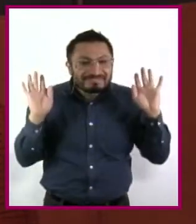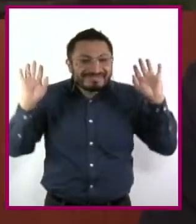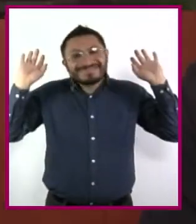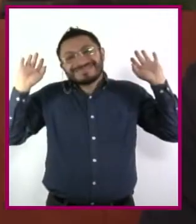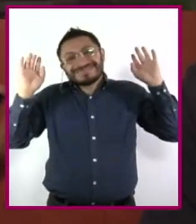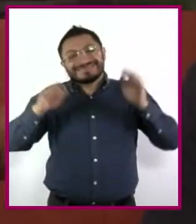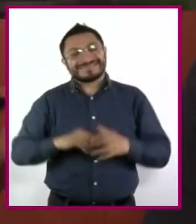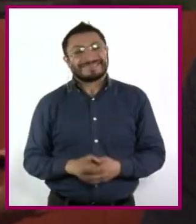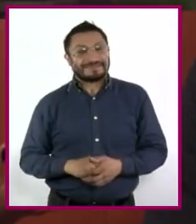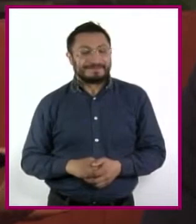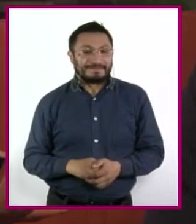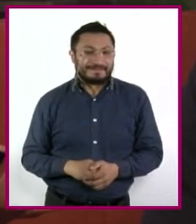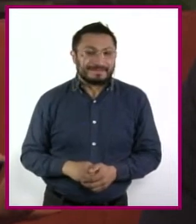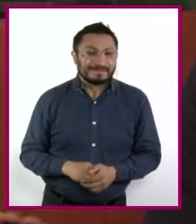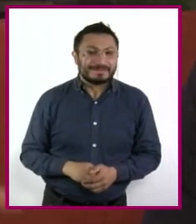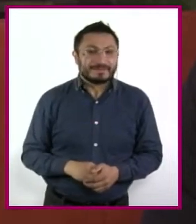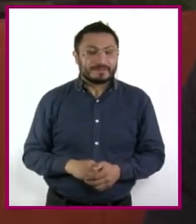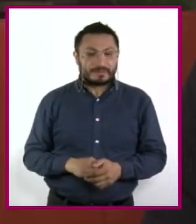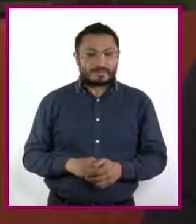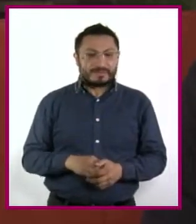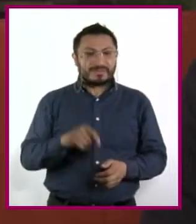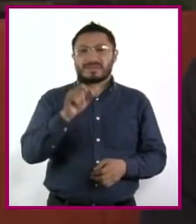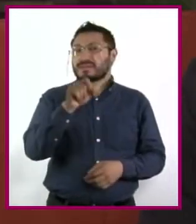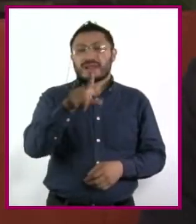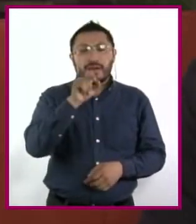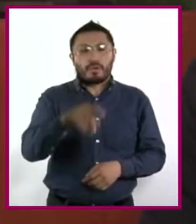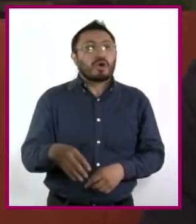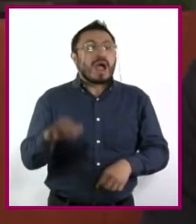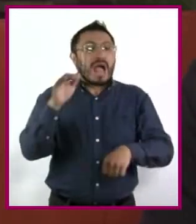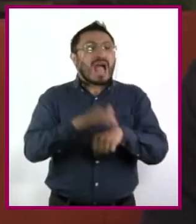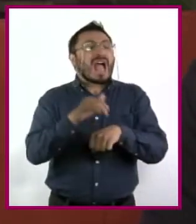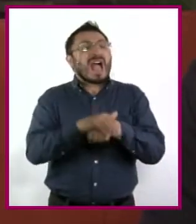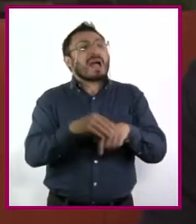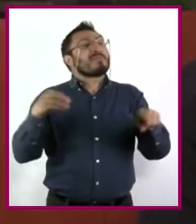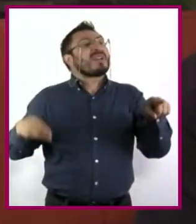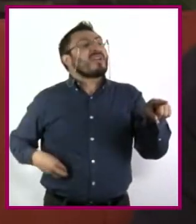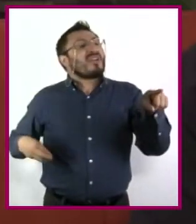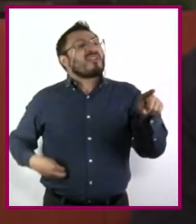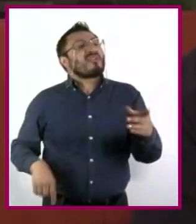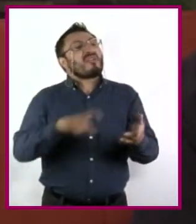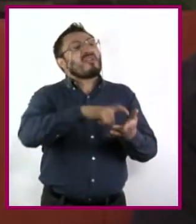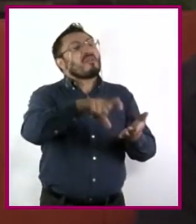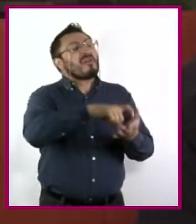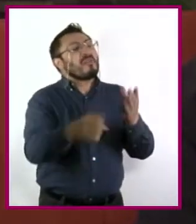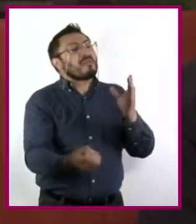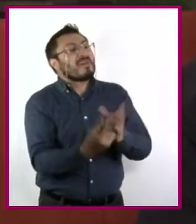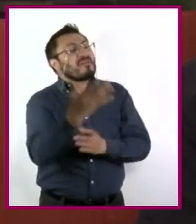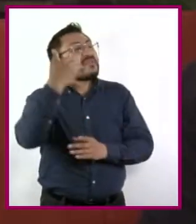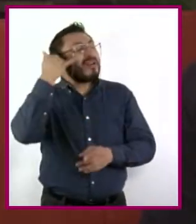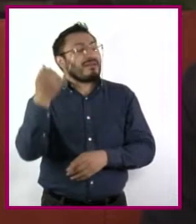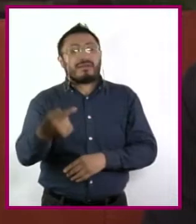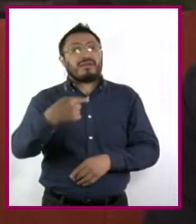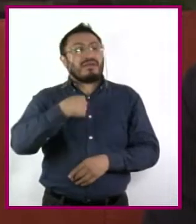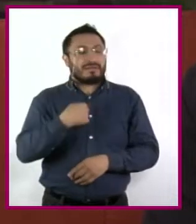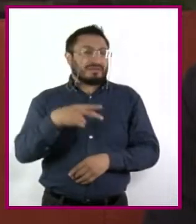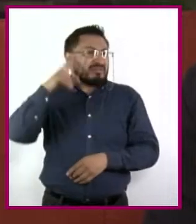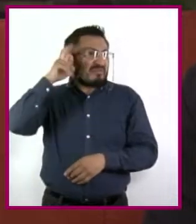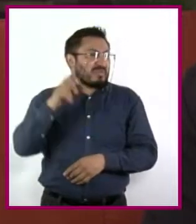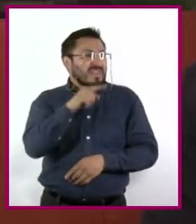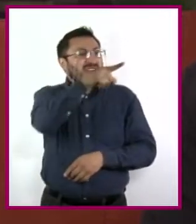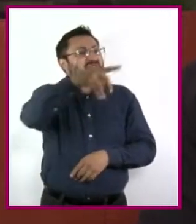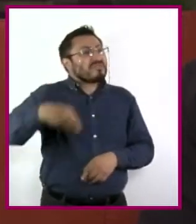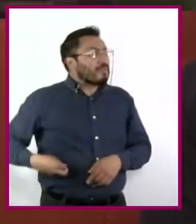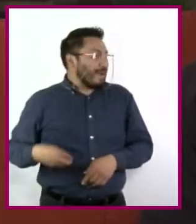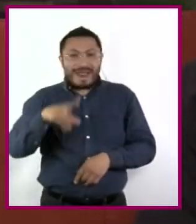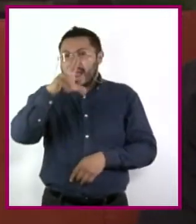hace. Tampoco podrías culpar a tu amigo por comprarse algo que tú deseas tanto. Lo que sientes cuando ocurren estas